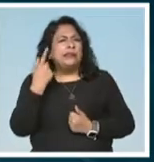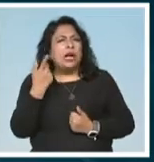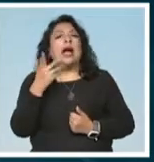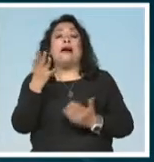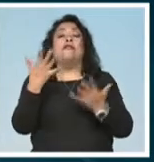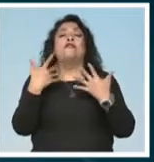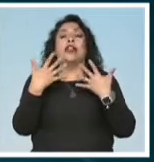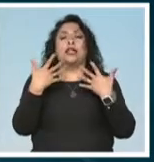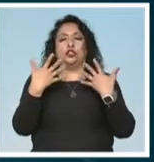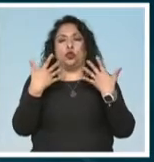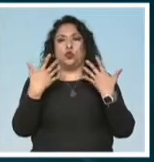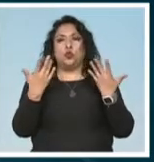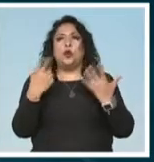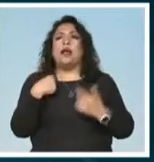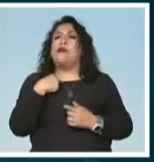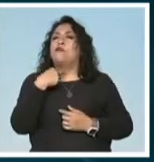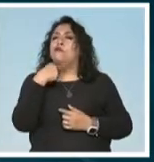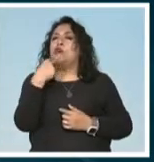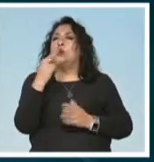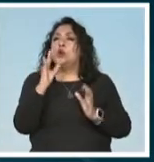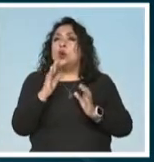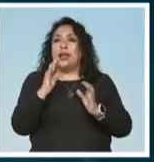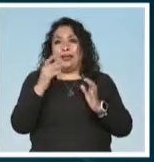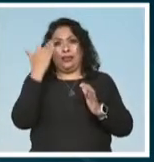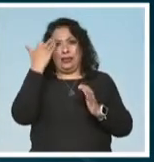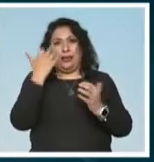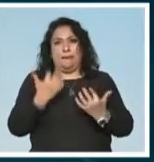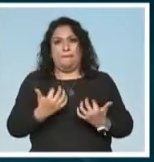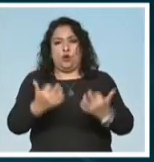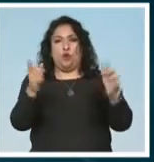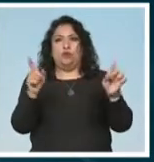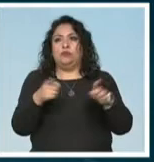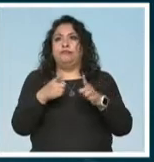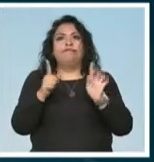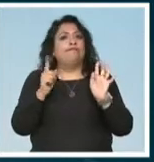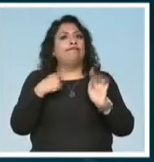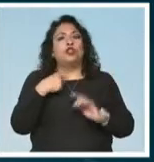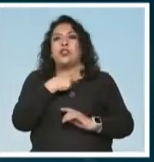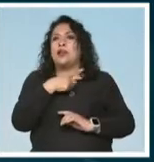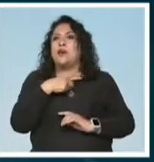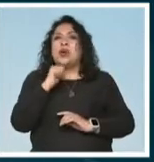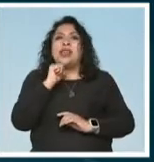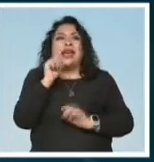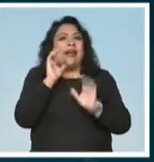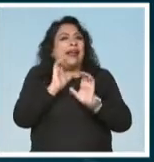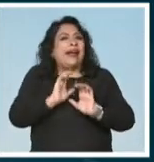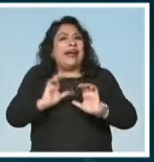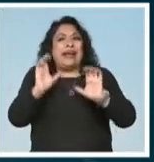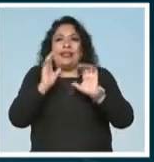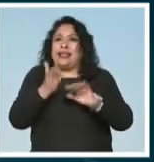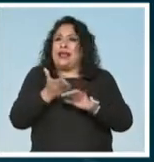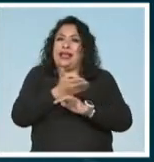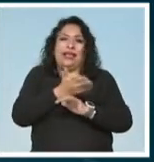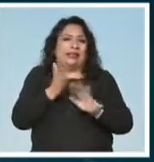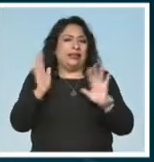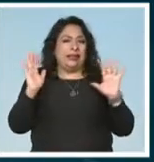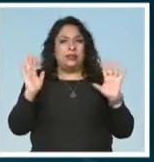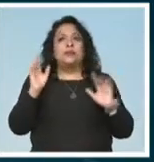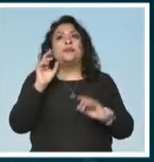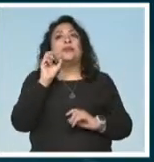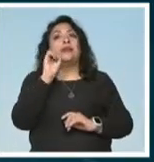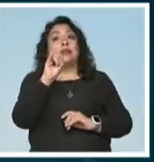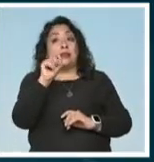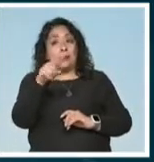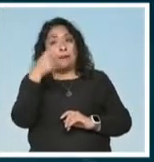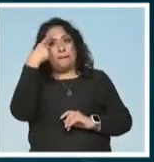la frescura, para mantener la frescura de la voz durante el concierto, no tengo que cantar demasiado antes. Sí, una cosita también